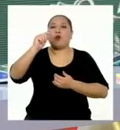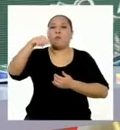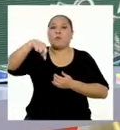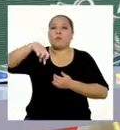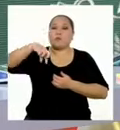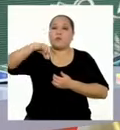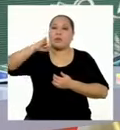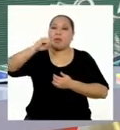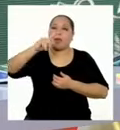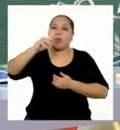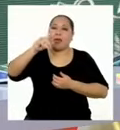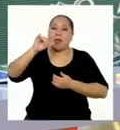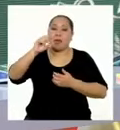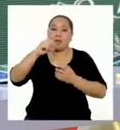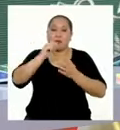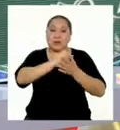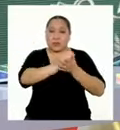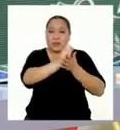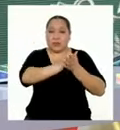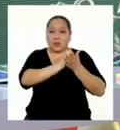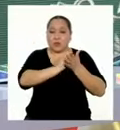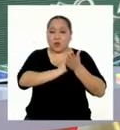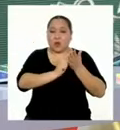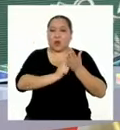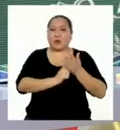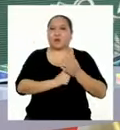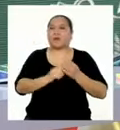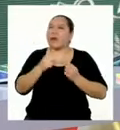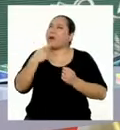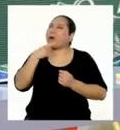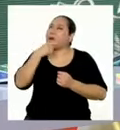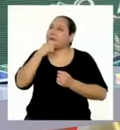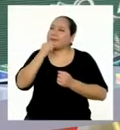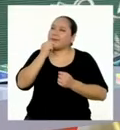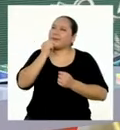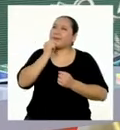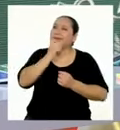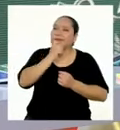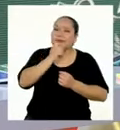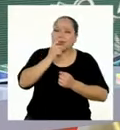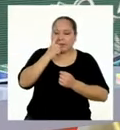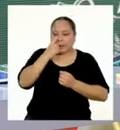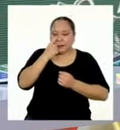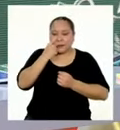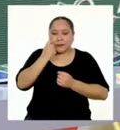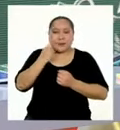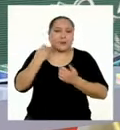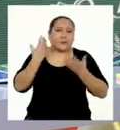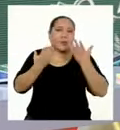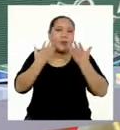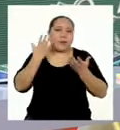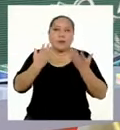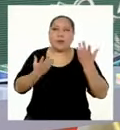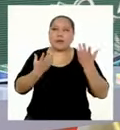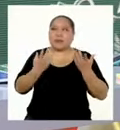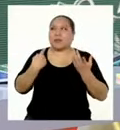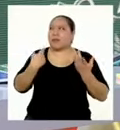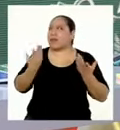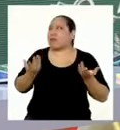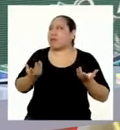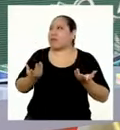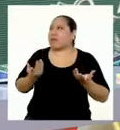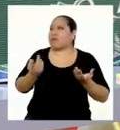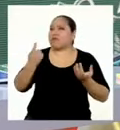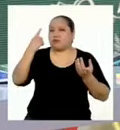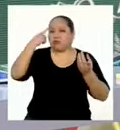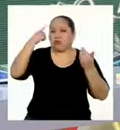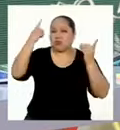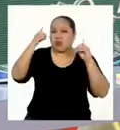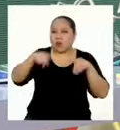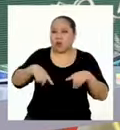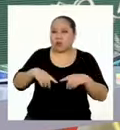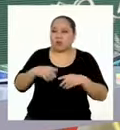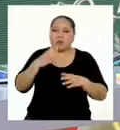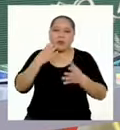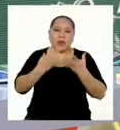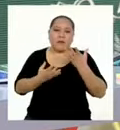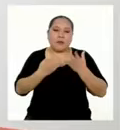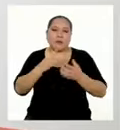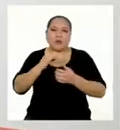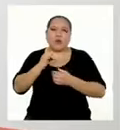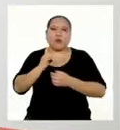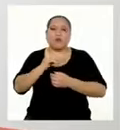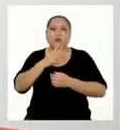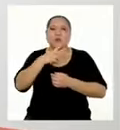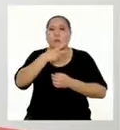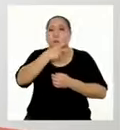haciendo acuerdos, como vimos en el programa anterior, deberíamos escribirlos con imperativos, como conversa, sigue y